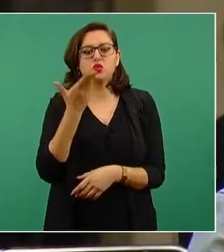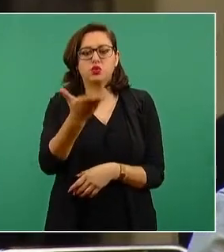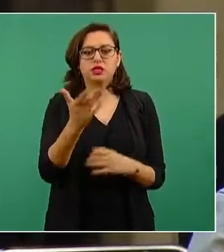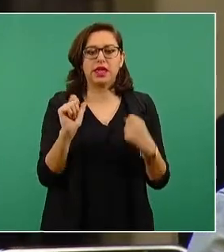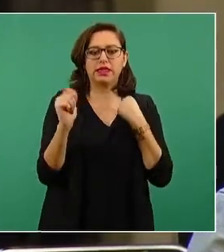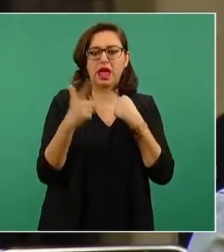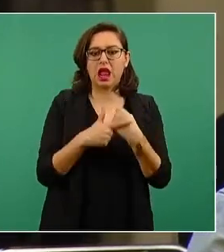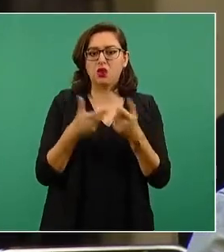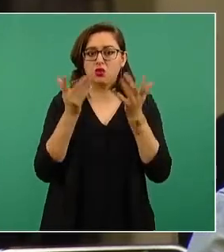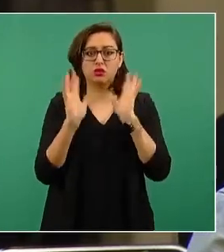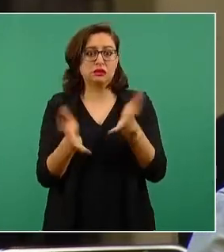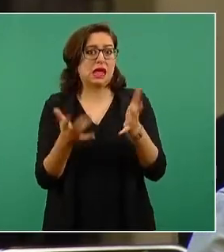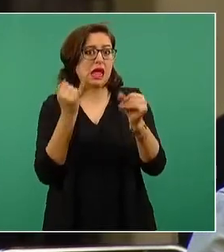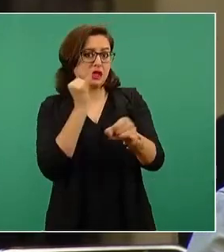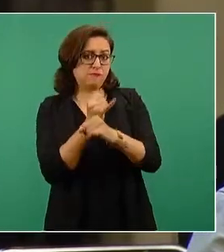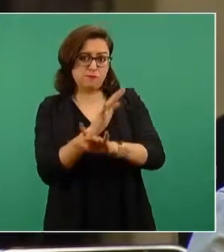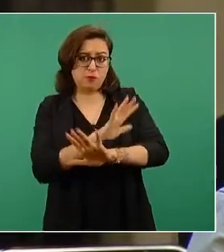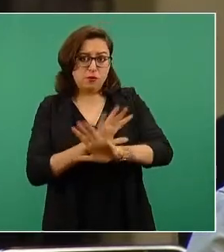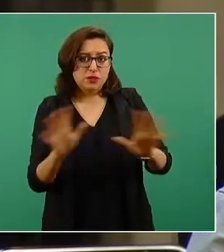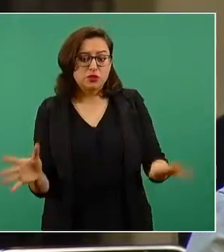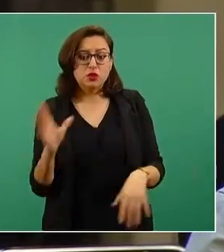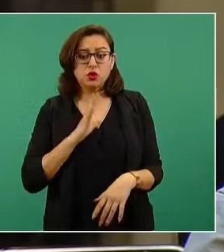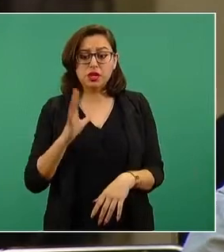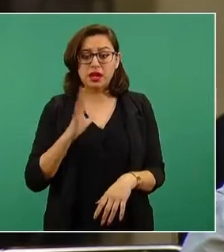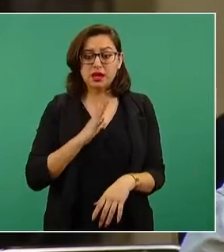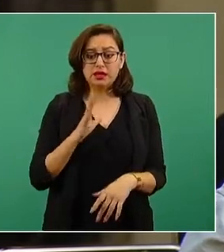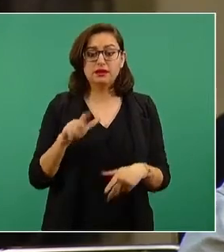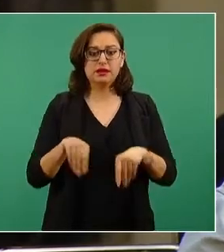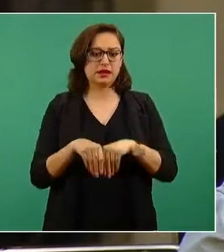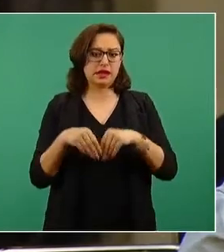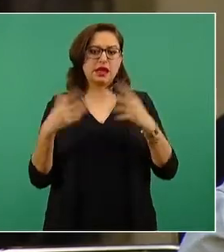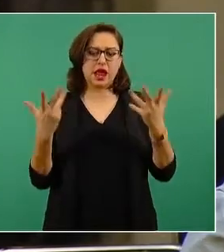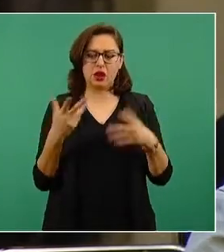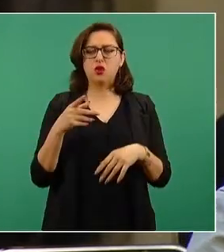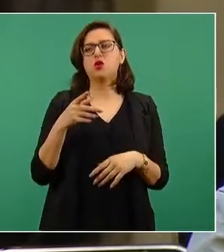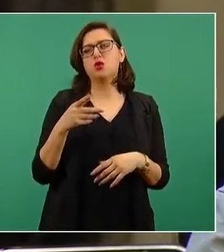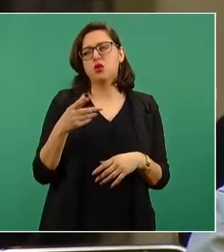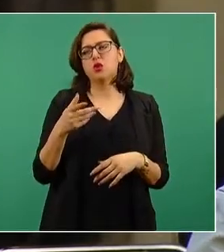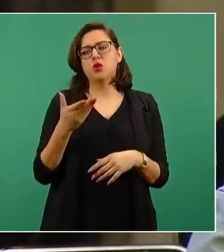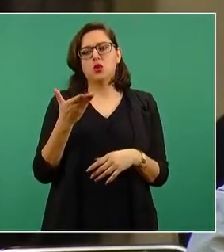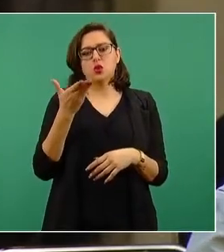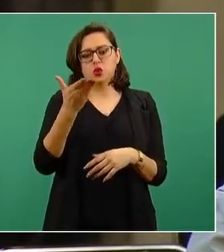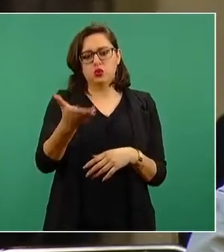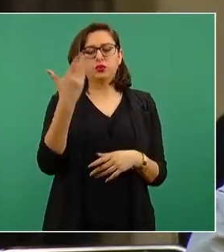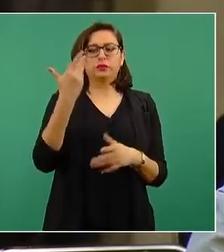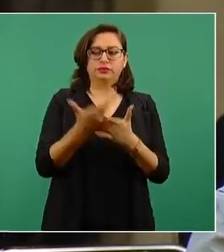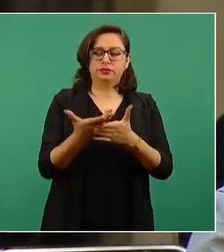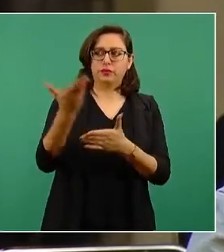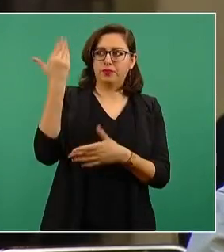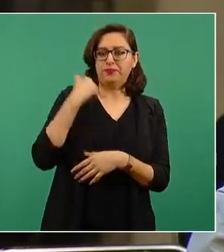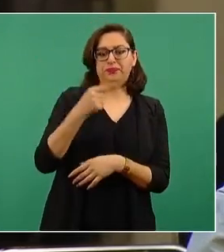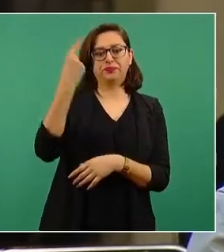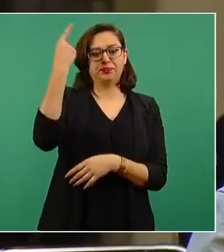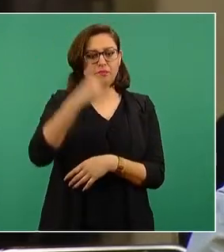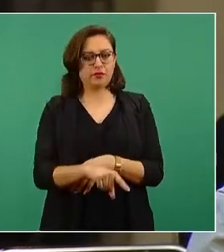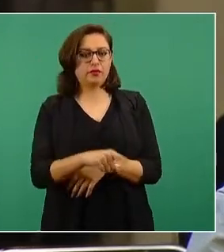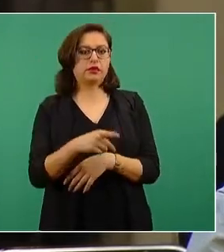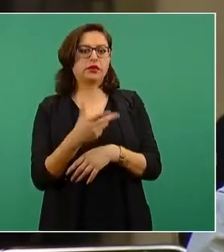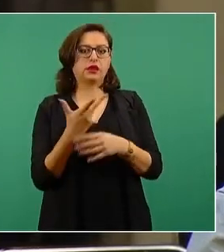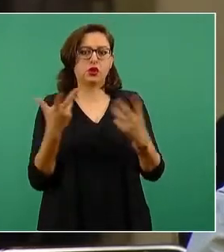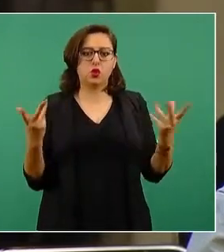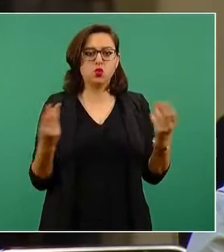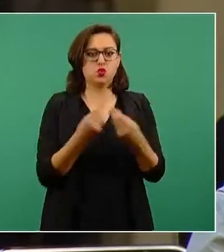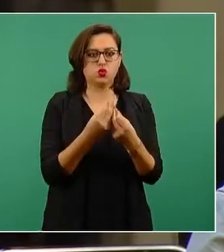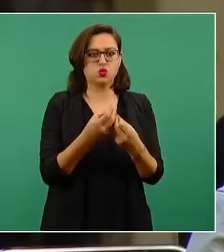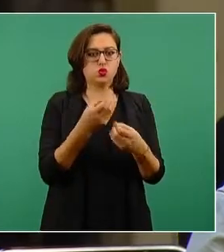información en relación de esto. Obviamente usted dio la instrucción de que pudiéramos ver a la secretaria, pero pues se vino la pandemia